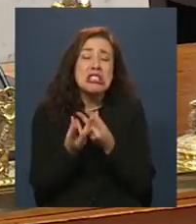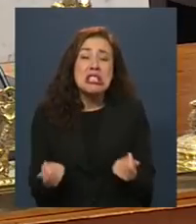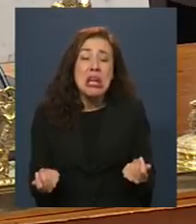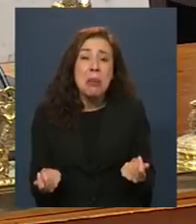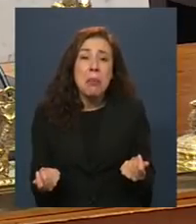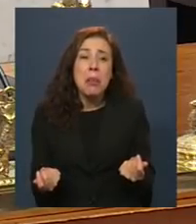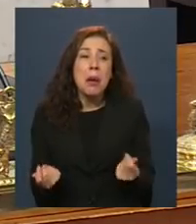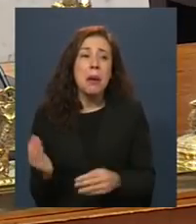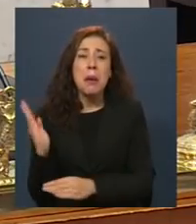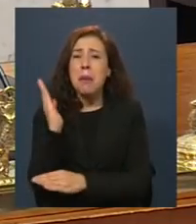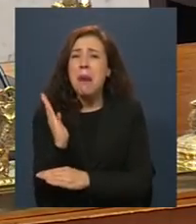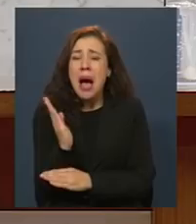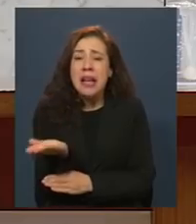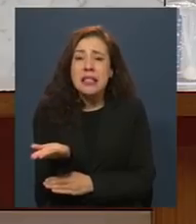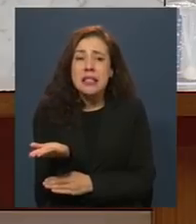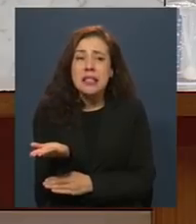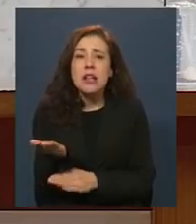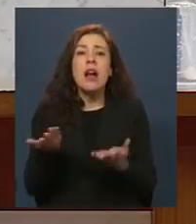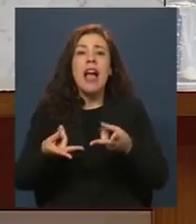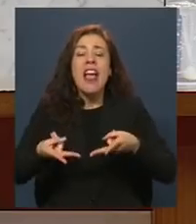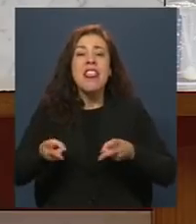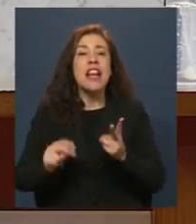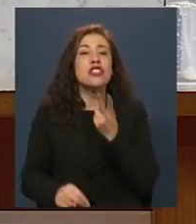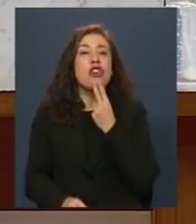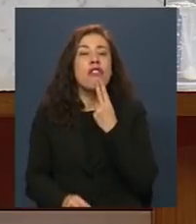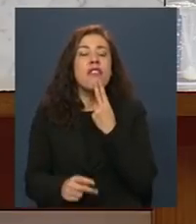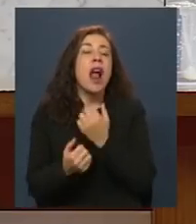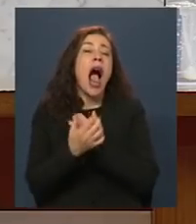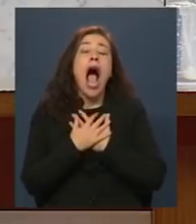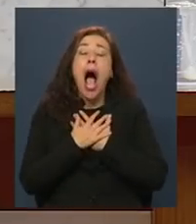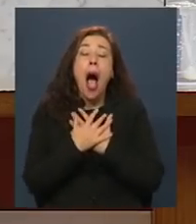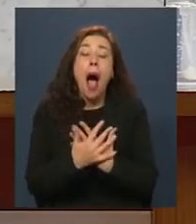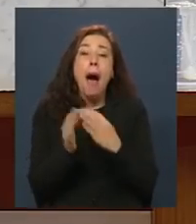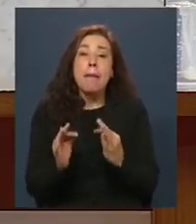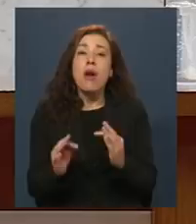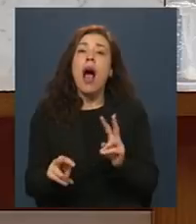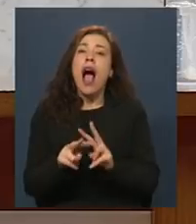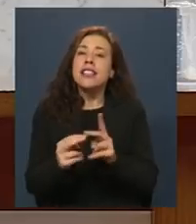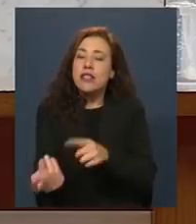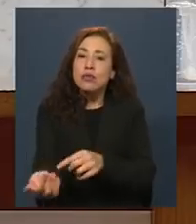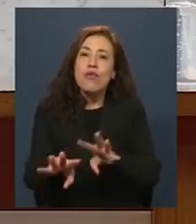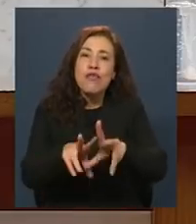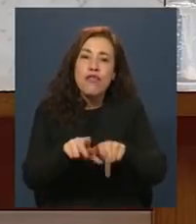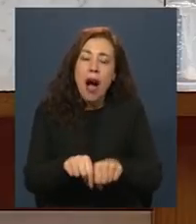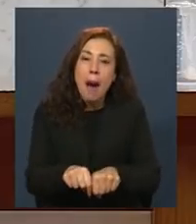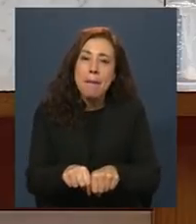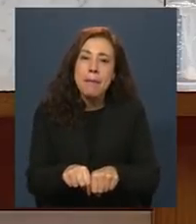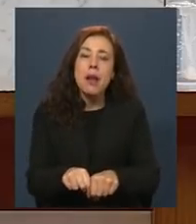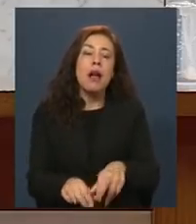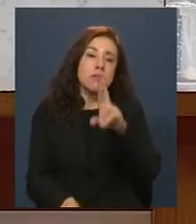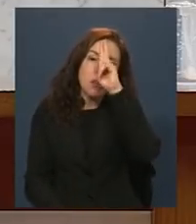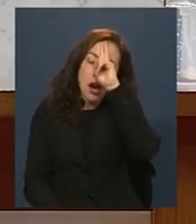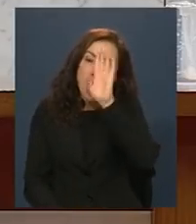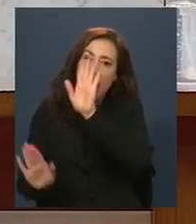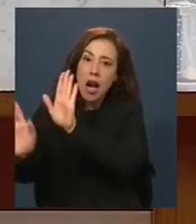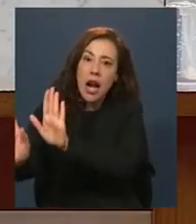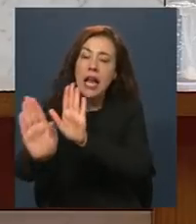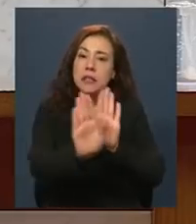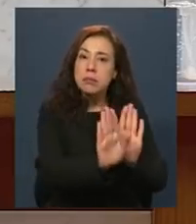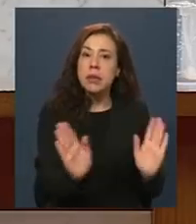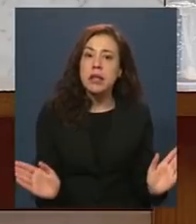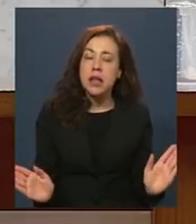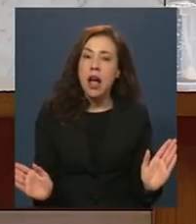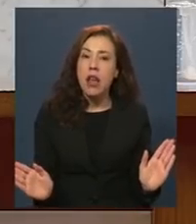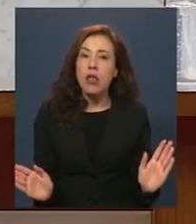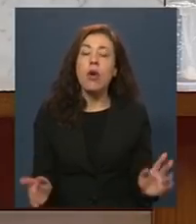algo tan básico, como el derecho a vivir en el amor, a construir una familia, a ser respetados y respetadas,